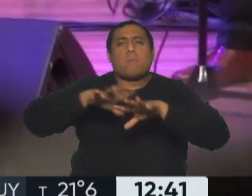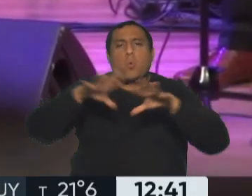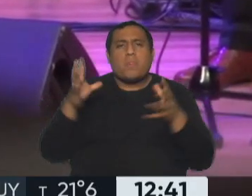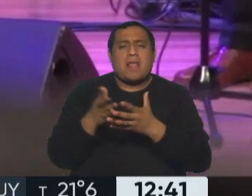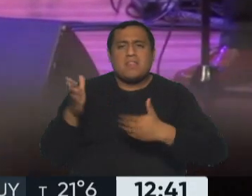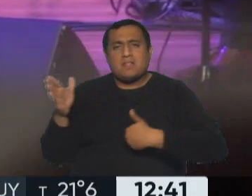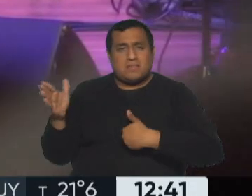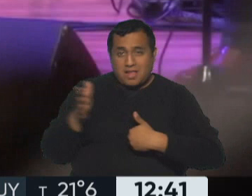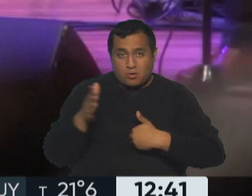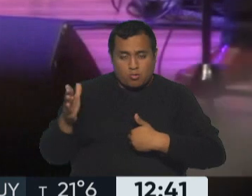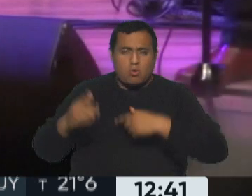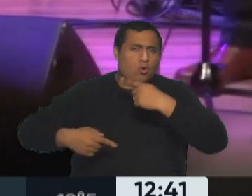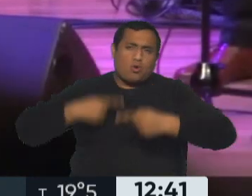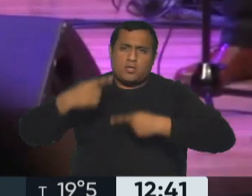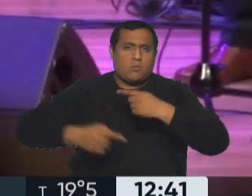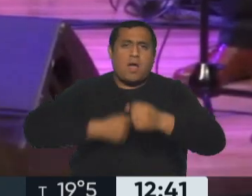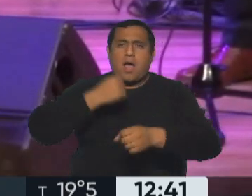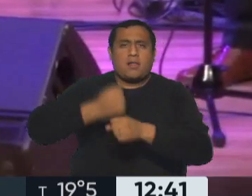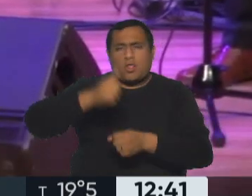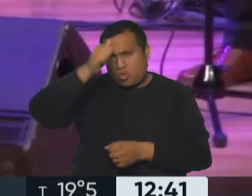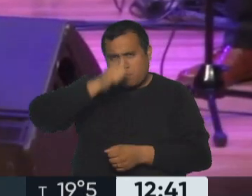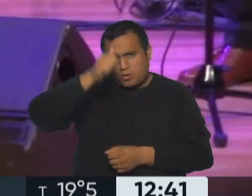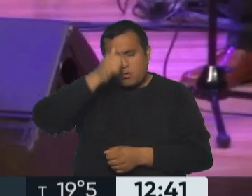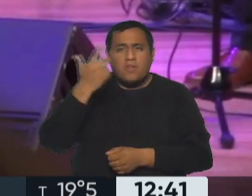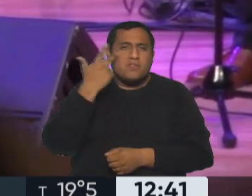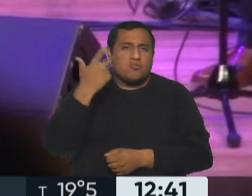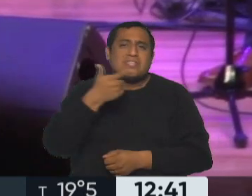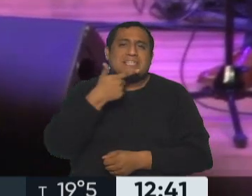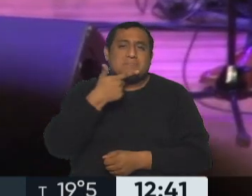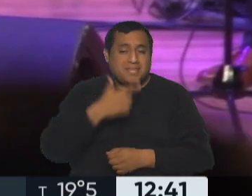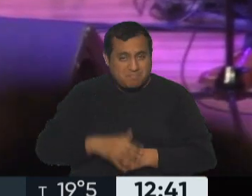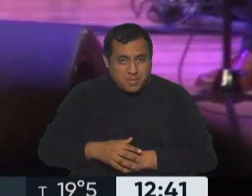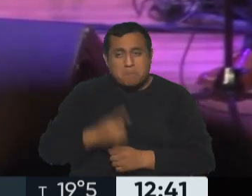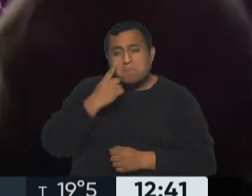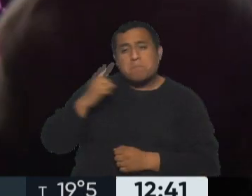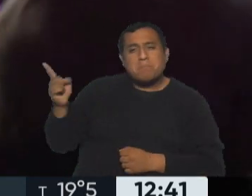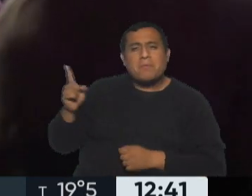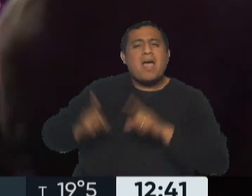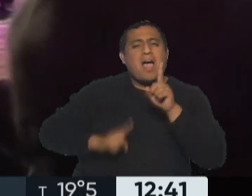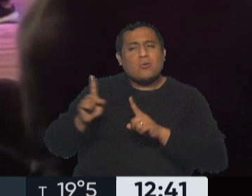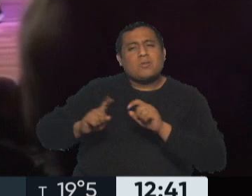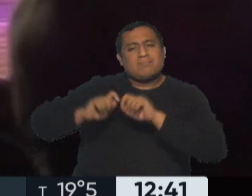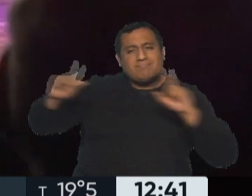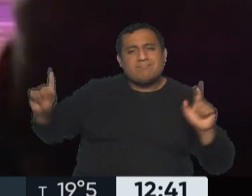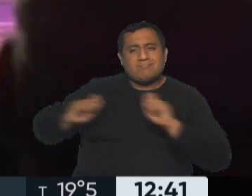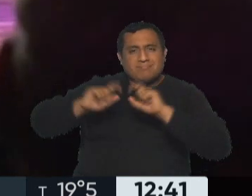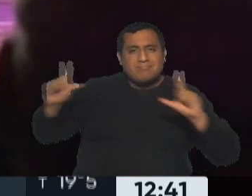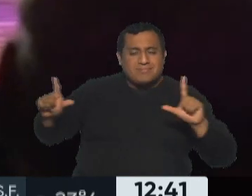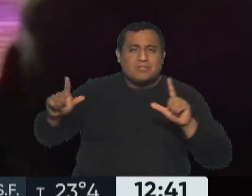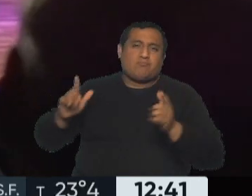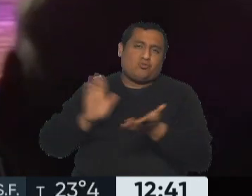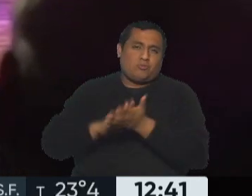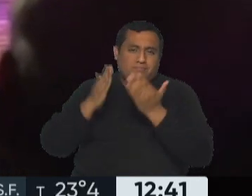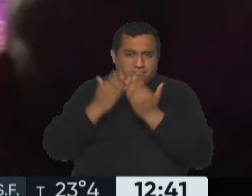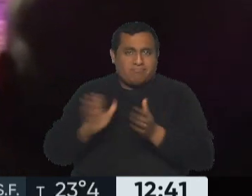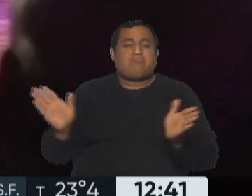tango que va a continuar hasta el domingo 18 de septiembre y estamos viendo algunas imágenes de la apertura en la